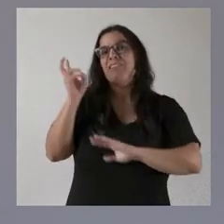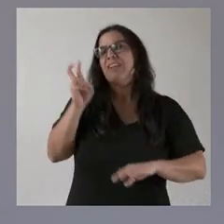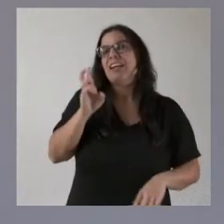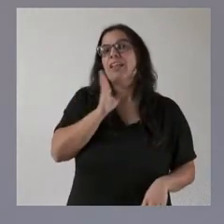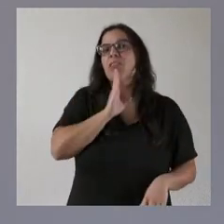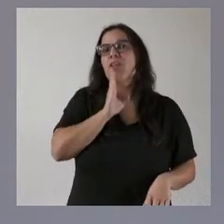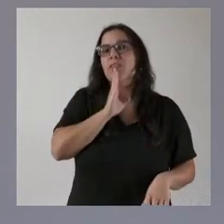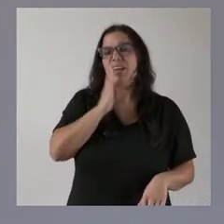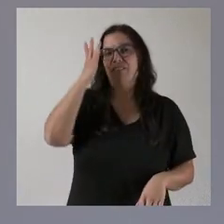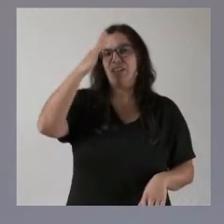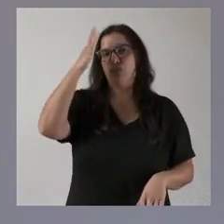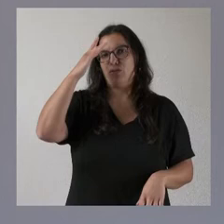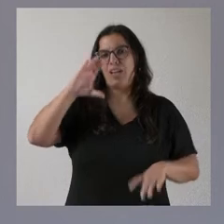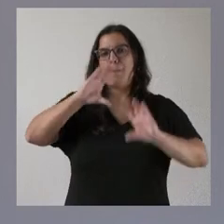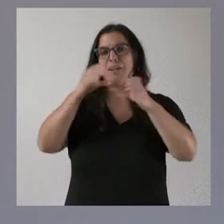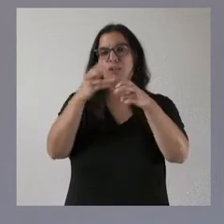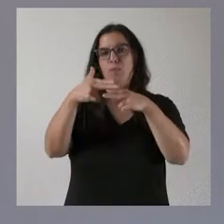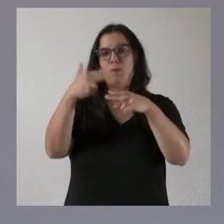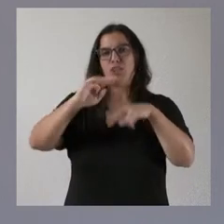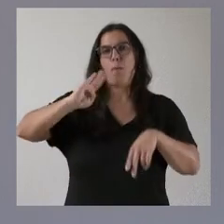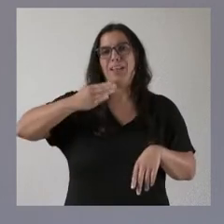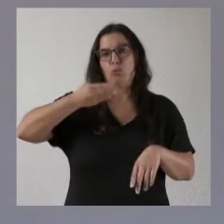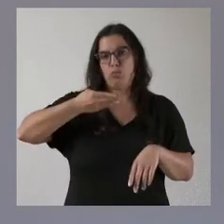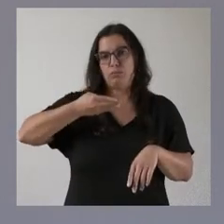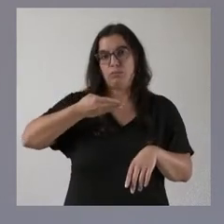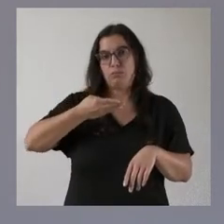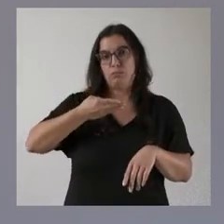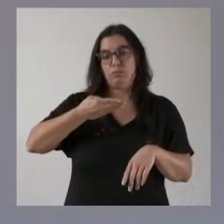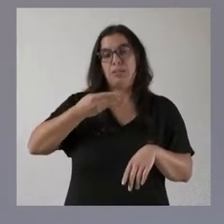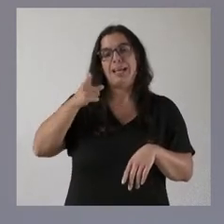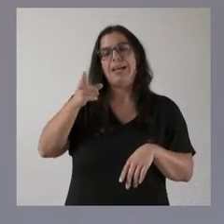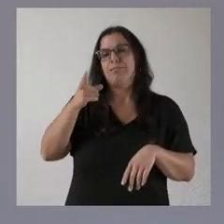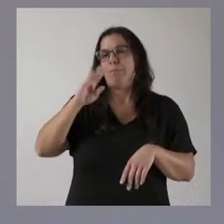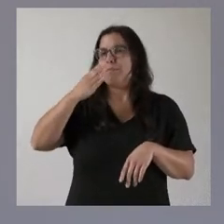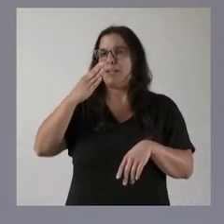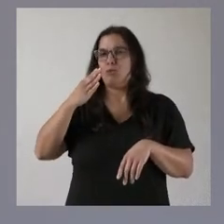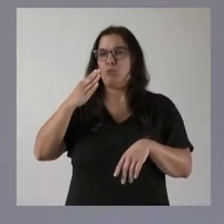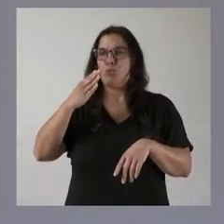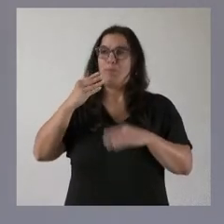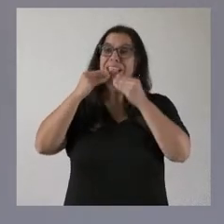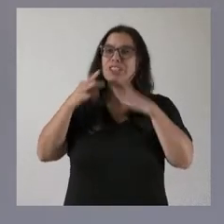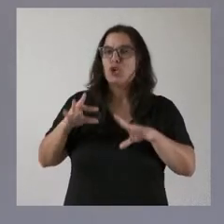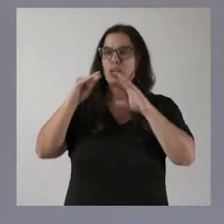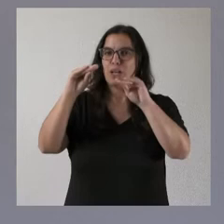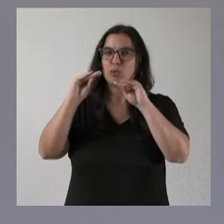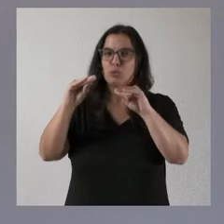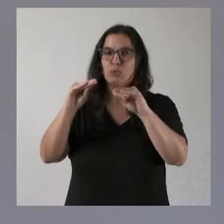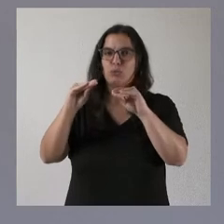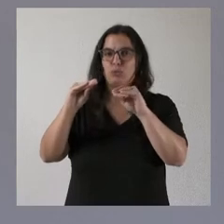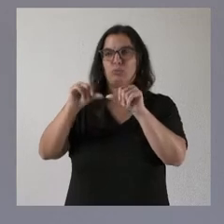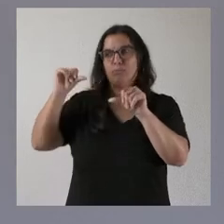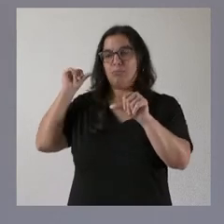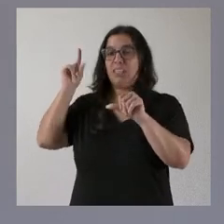ideas de un partido político como es bildu que tiene unos lazos muy estrechos en su historia pero también con su presente